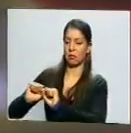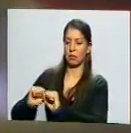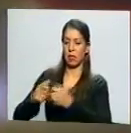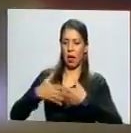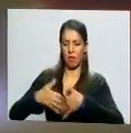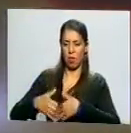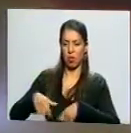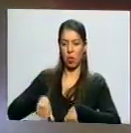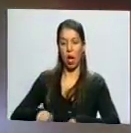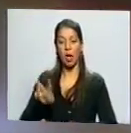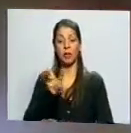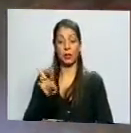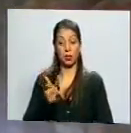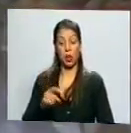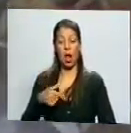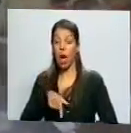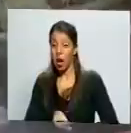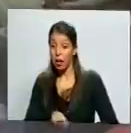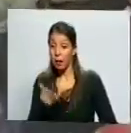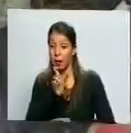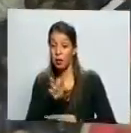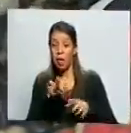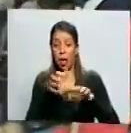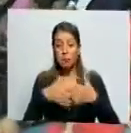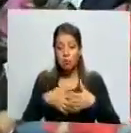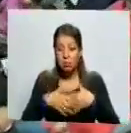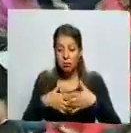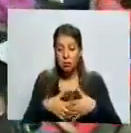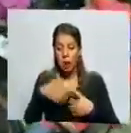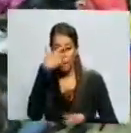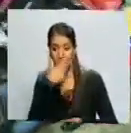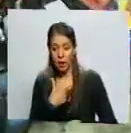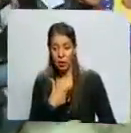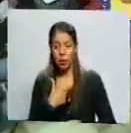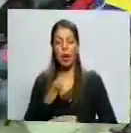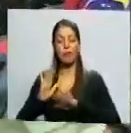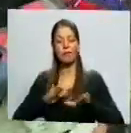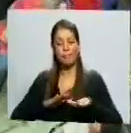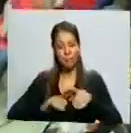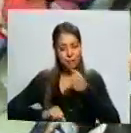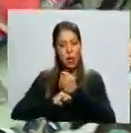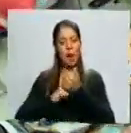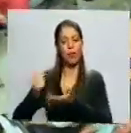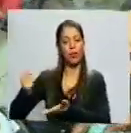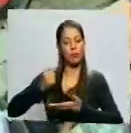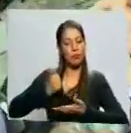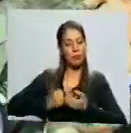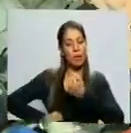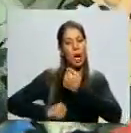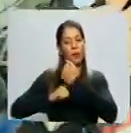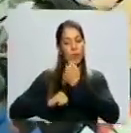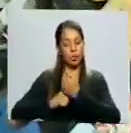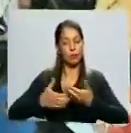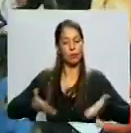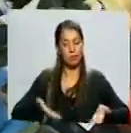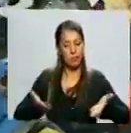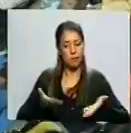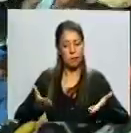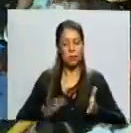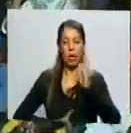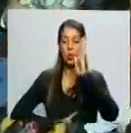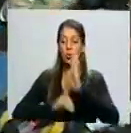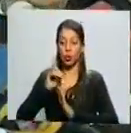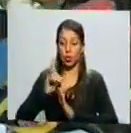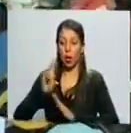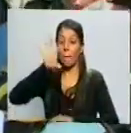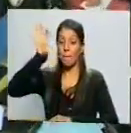acá. Y el que produzca acá tiene que tener todo el direccionamiento del sistema de compras públicas para que se genere precisamente la